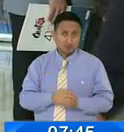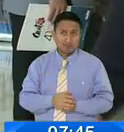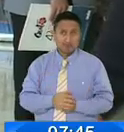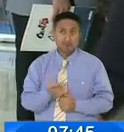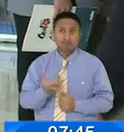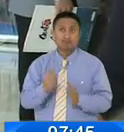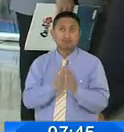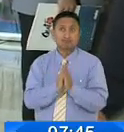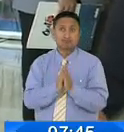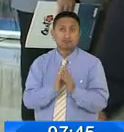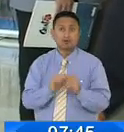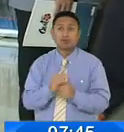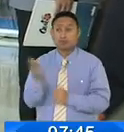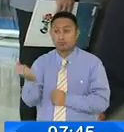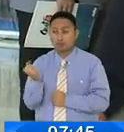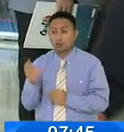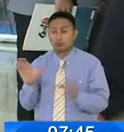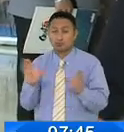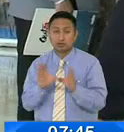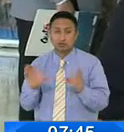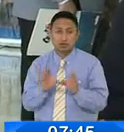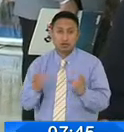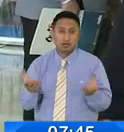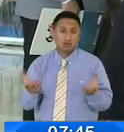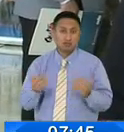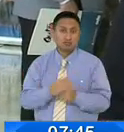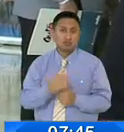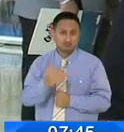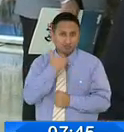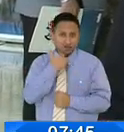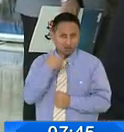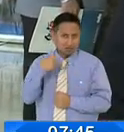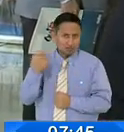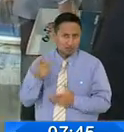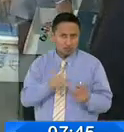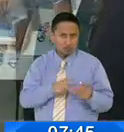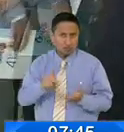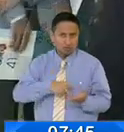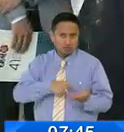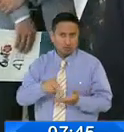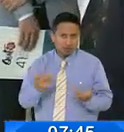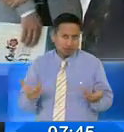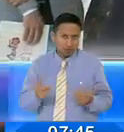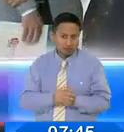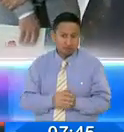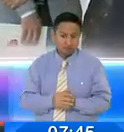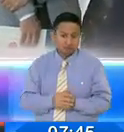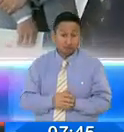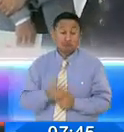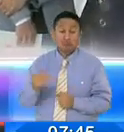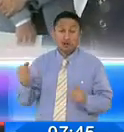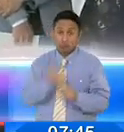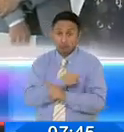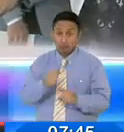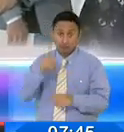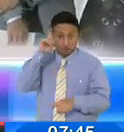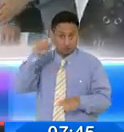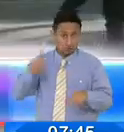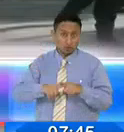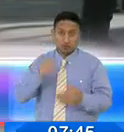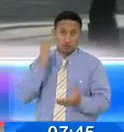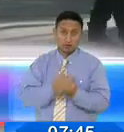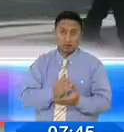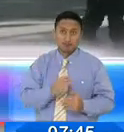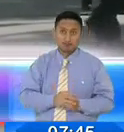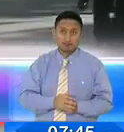son bonos, certificados, que nos den algún plan de pagos, rechazo cualquier acto de violencia que se pueda dar.